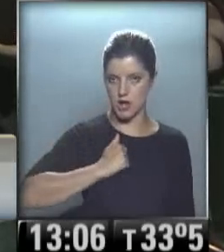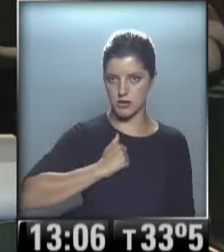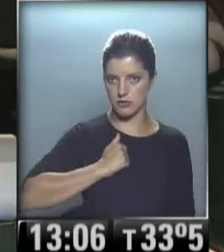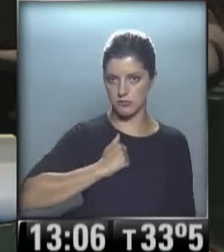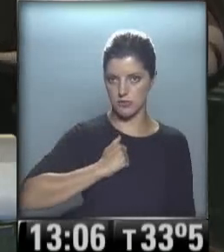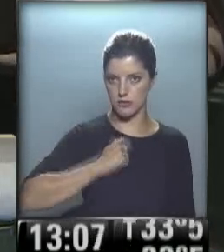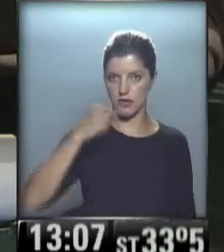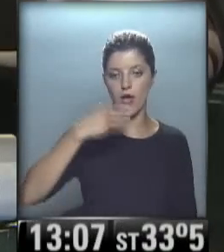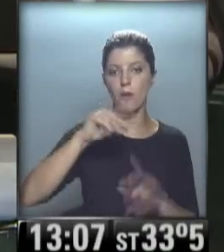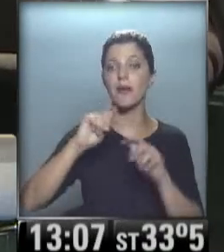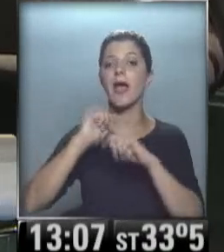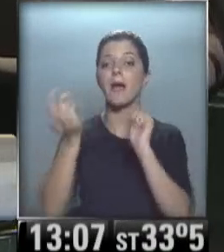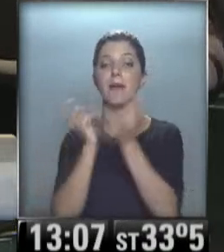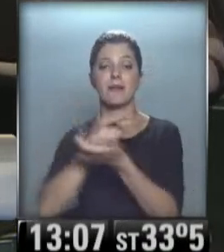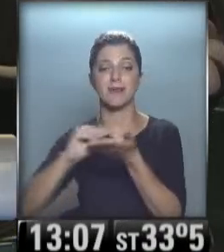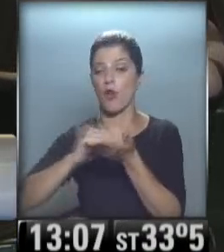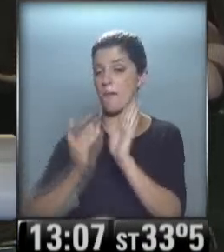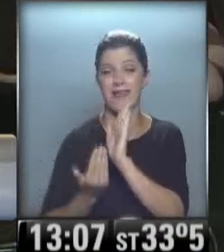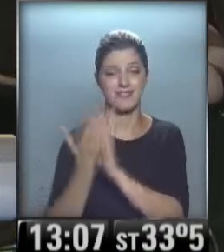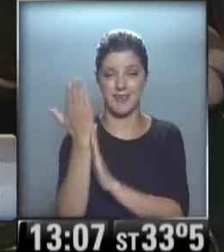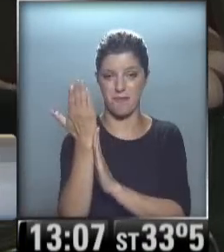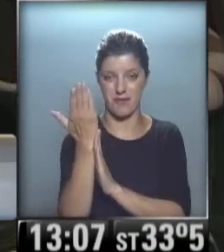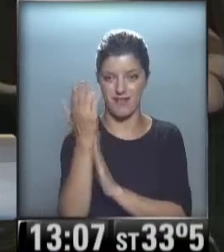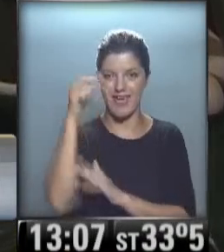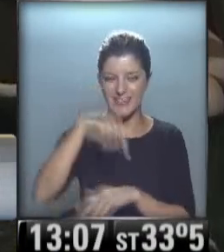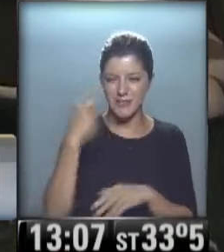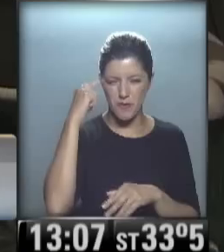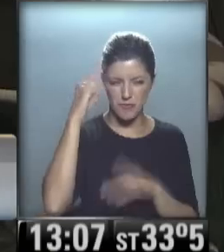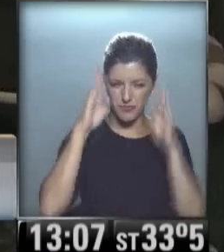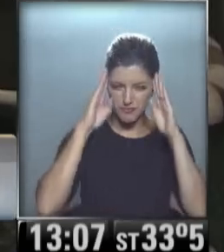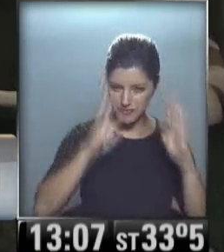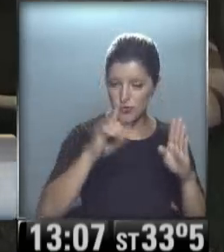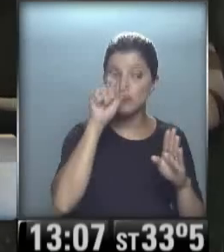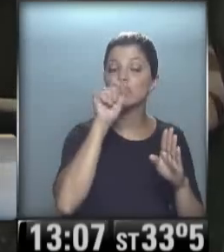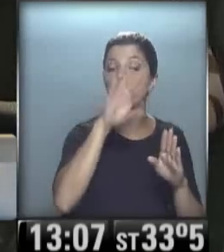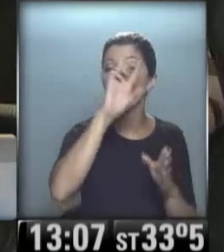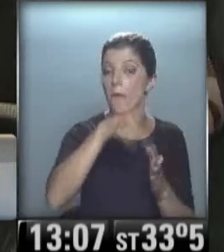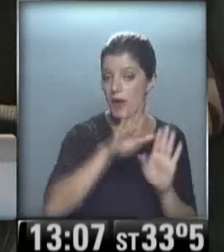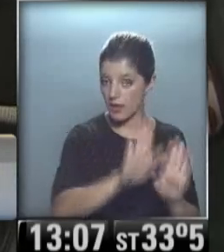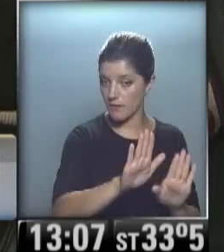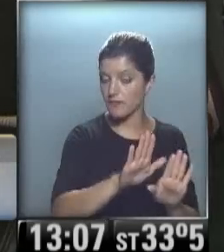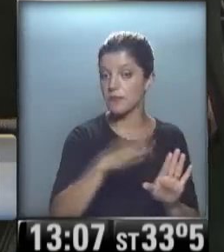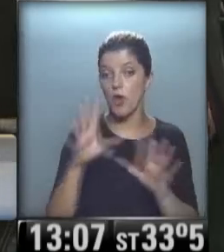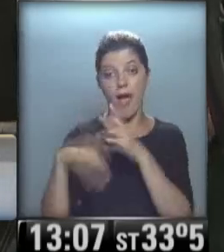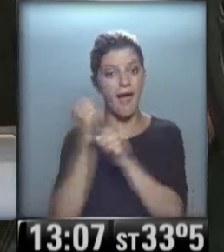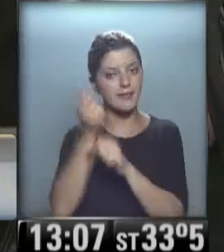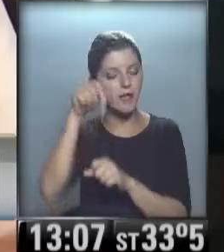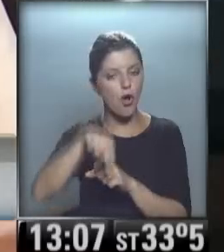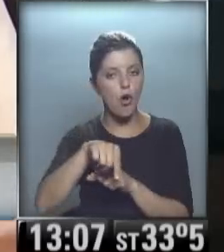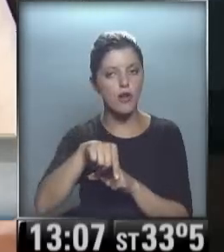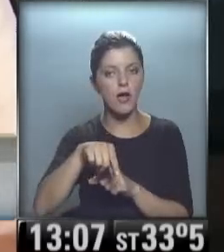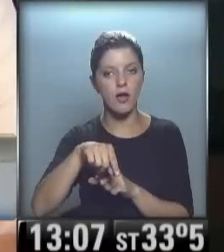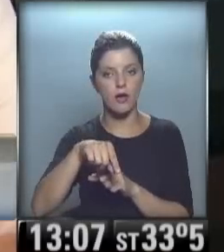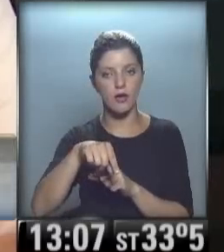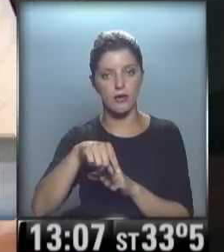quedaba como senador vitalicio eso era casi un emblema de lo que significó este modelo y hasta ahora nadie Ares o o todo